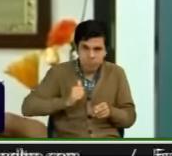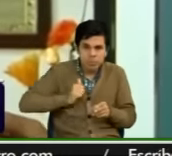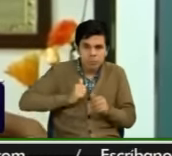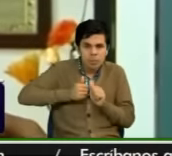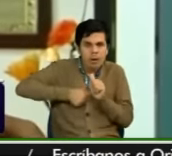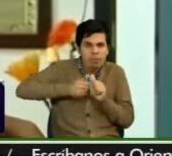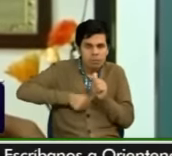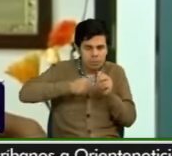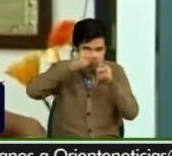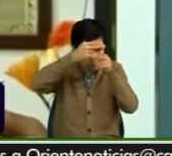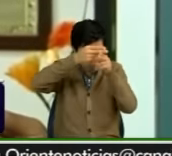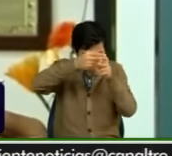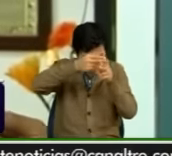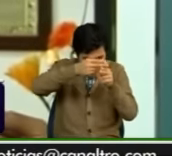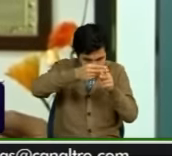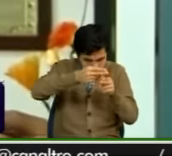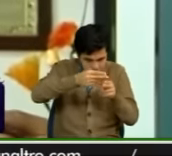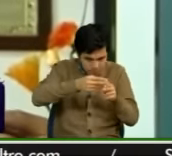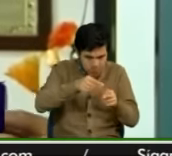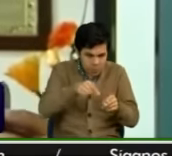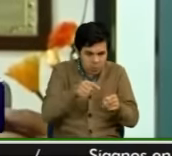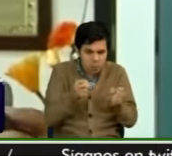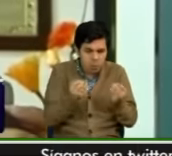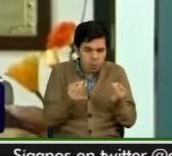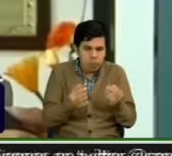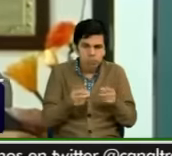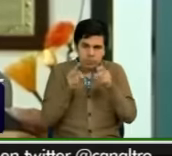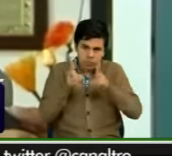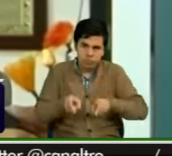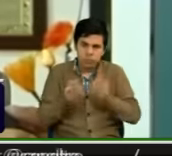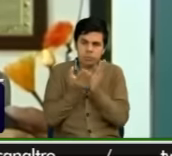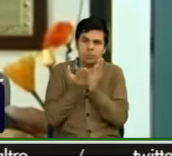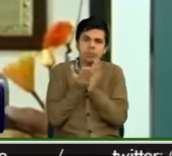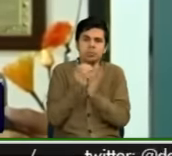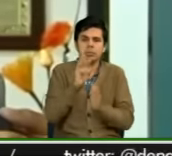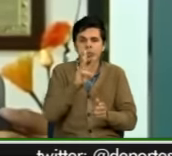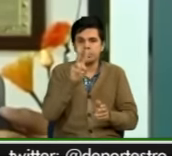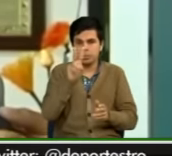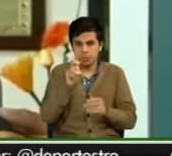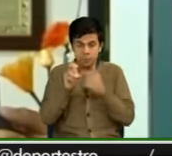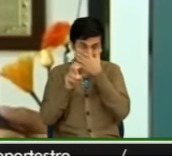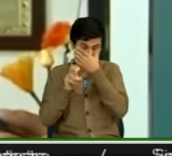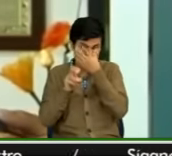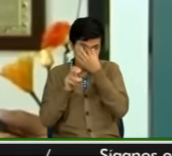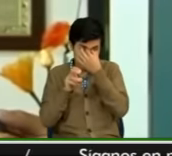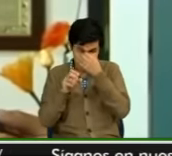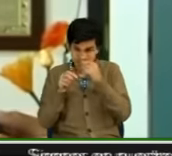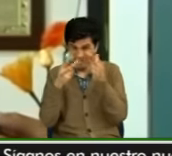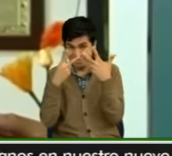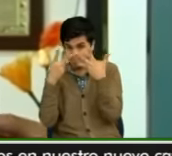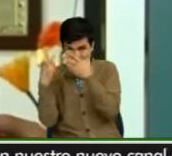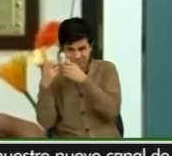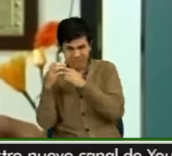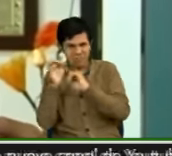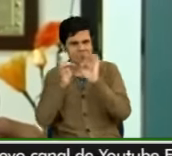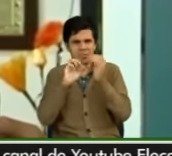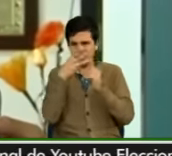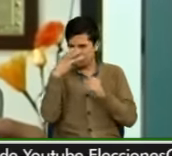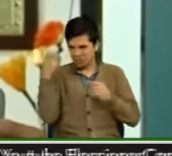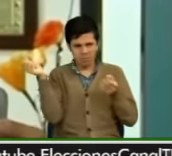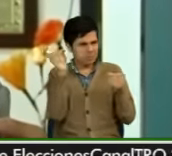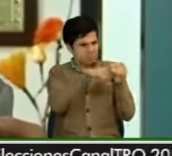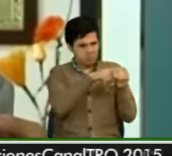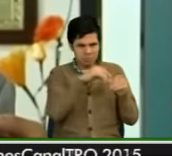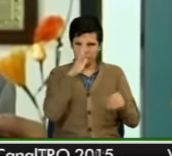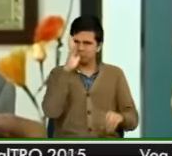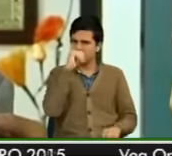registro y control solamente hay 37 estudiantes no no 700 ni 300 estudiantes 37